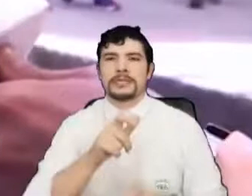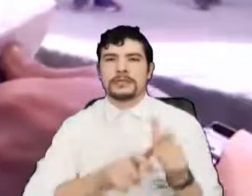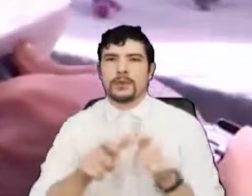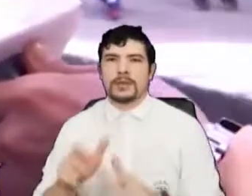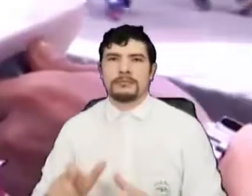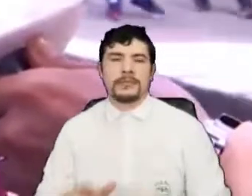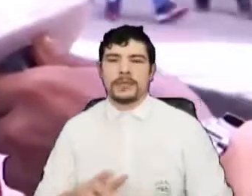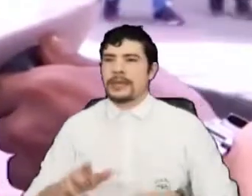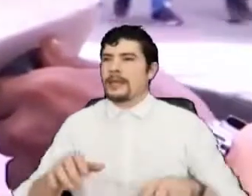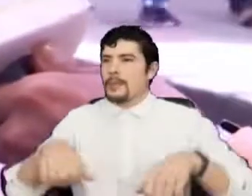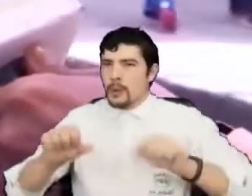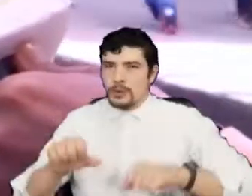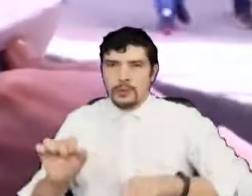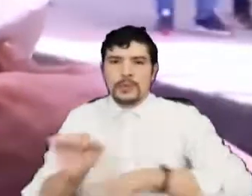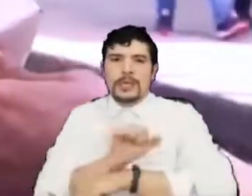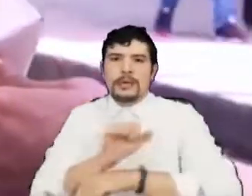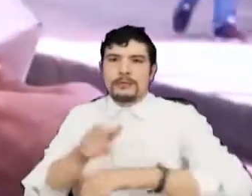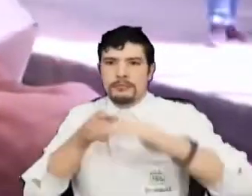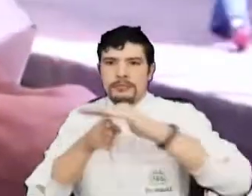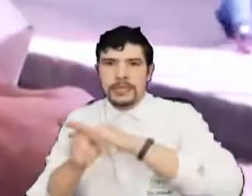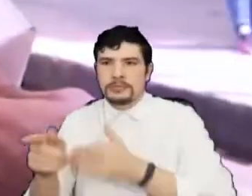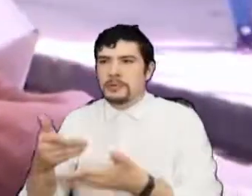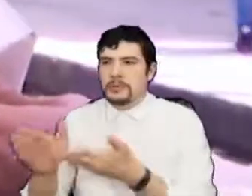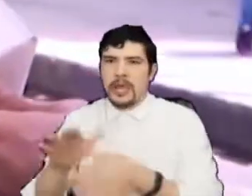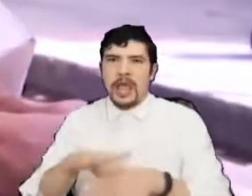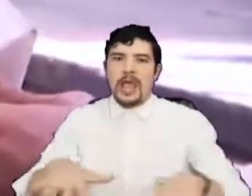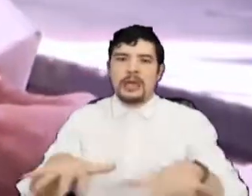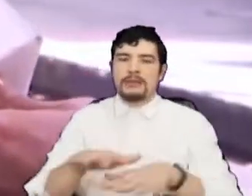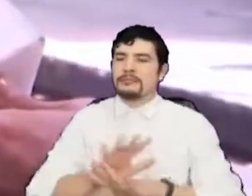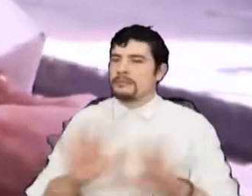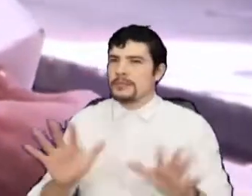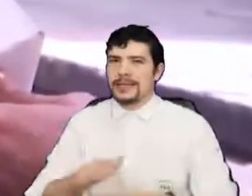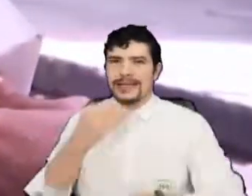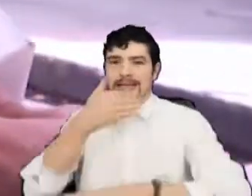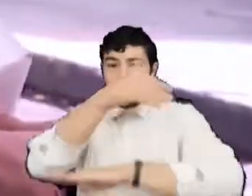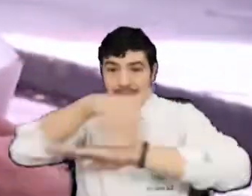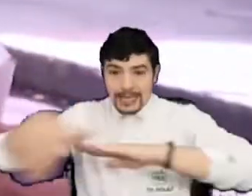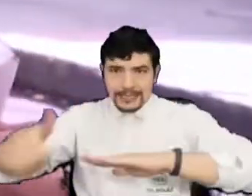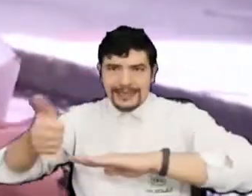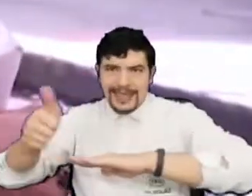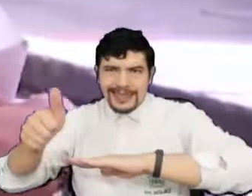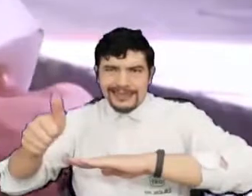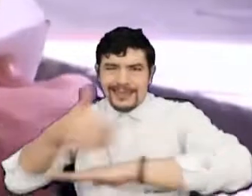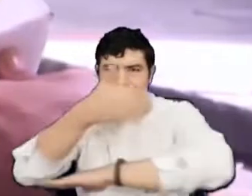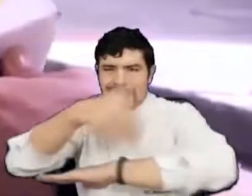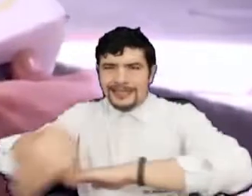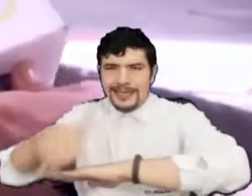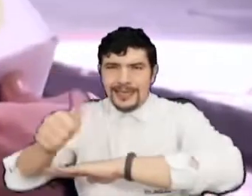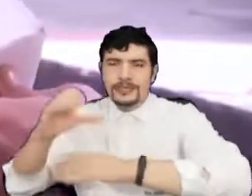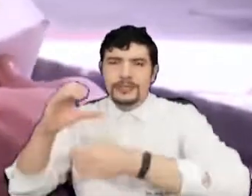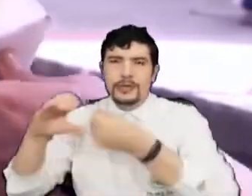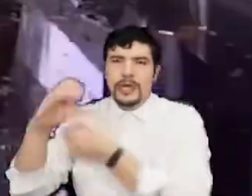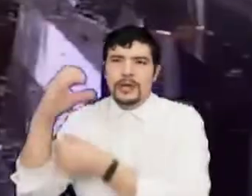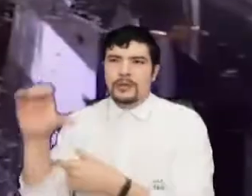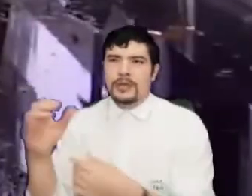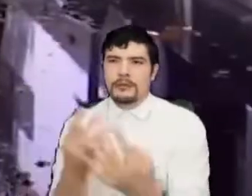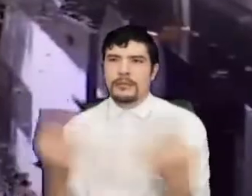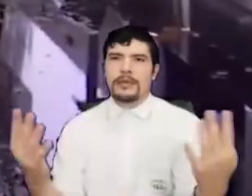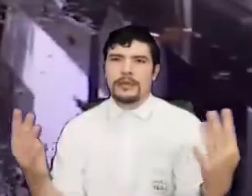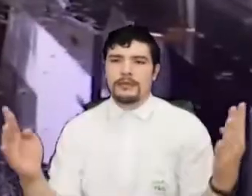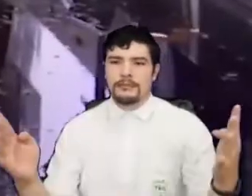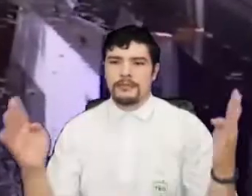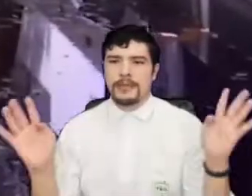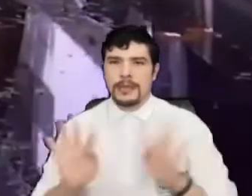tenemos aquí en la calle 10 y todo alrededor, nos han cerrado las vías con esas vallas y los parqueaderos. Yo